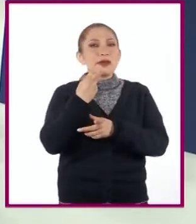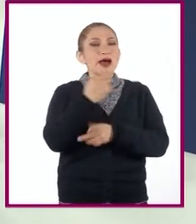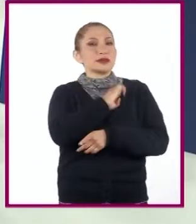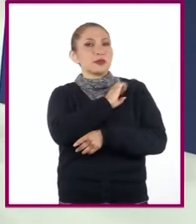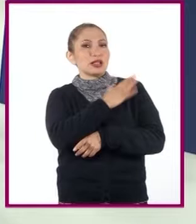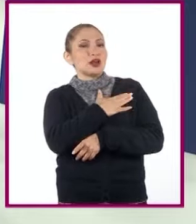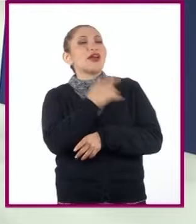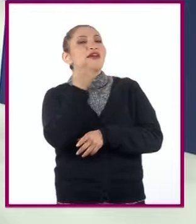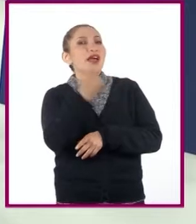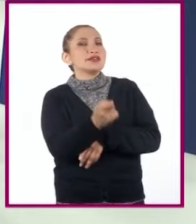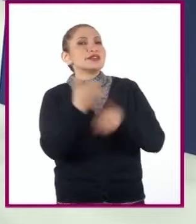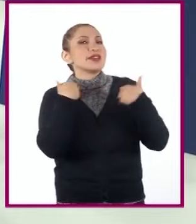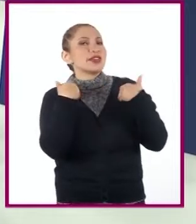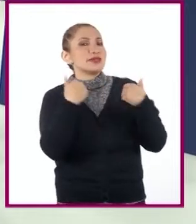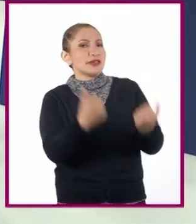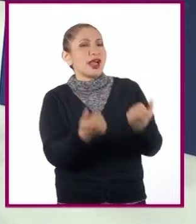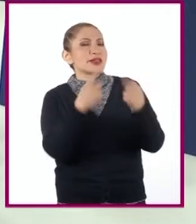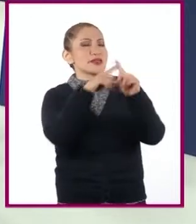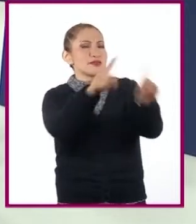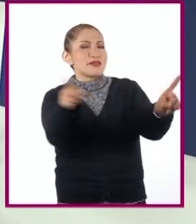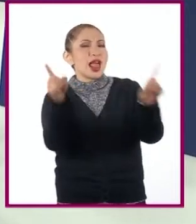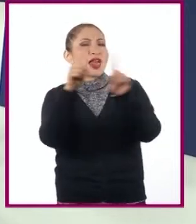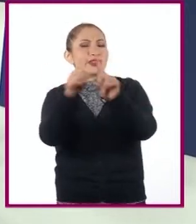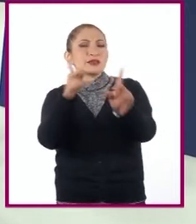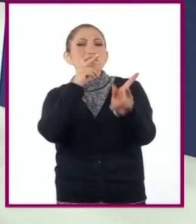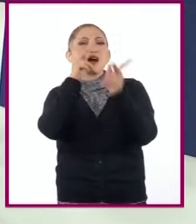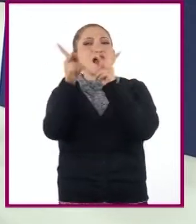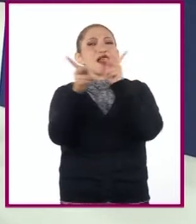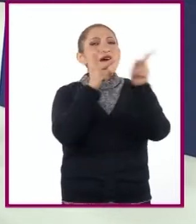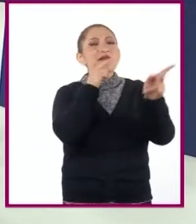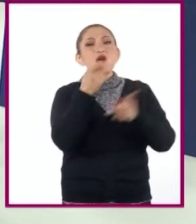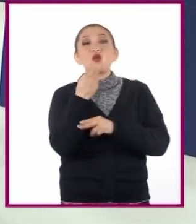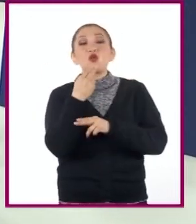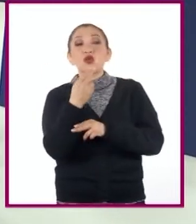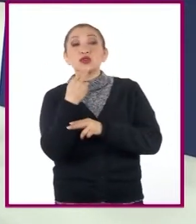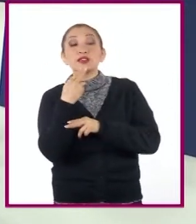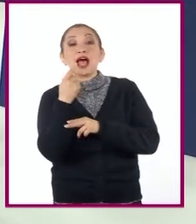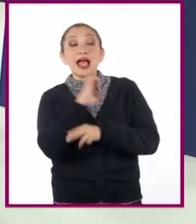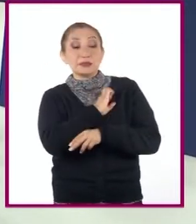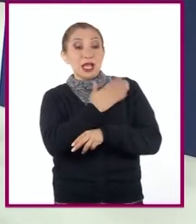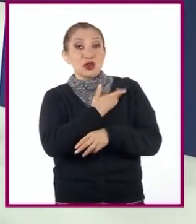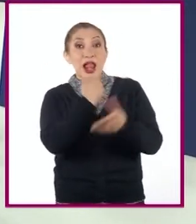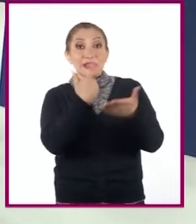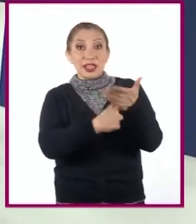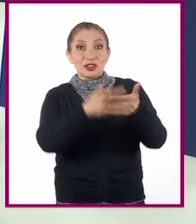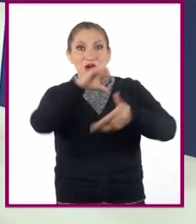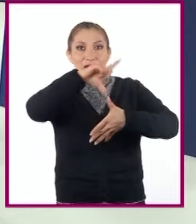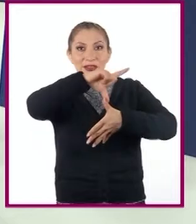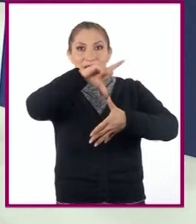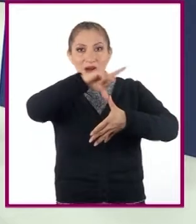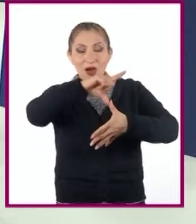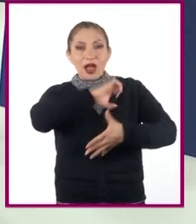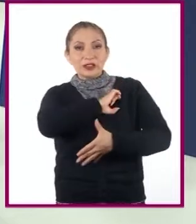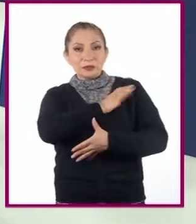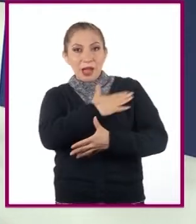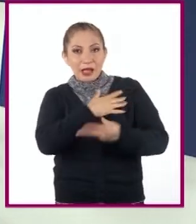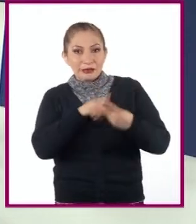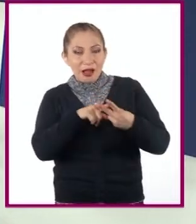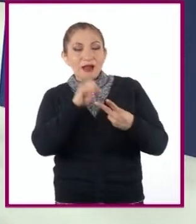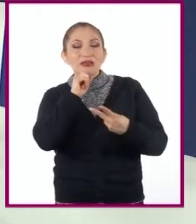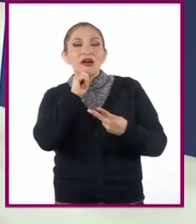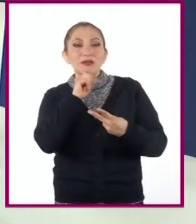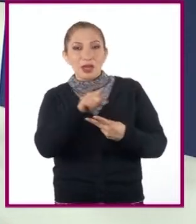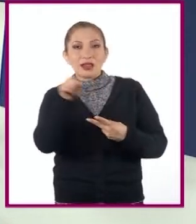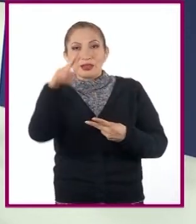que implica comprender la gran variedad de palabras que utilizamos en el español de Latinoamérica, de España y, por